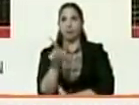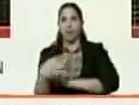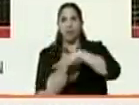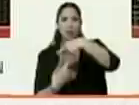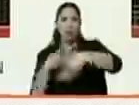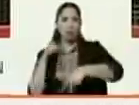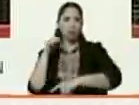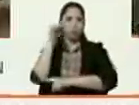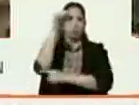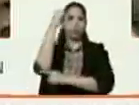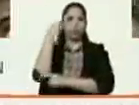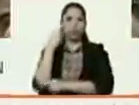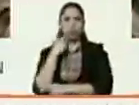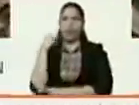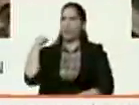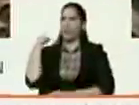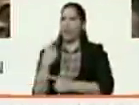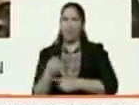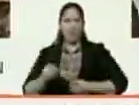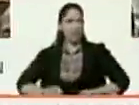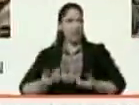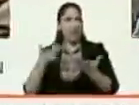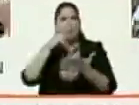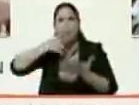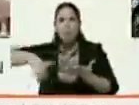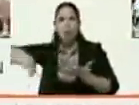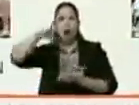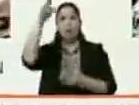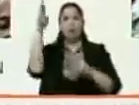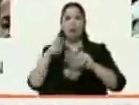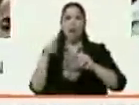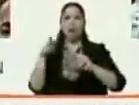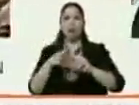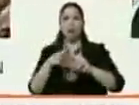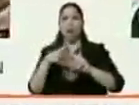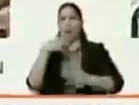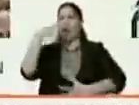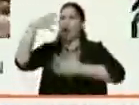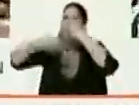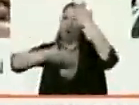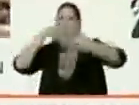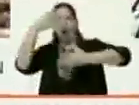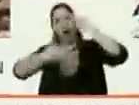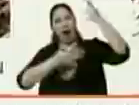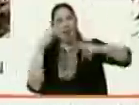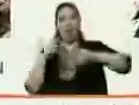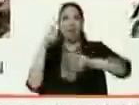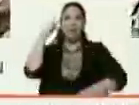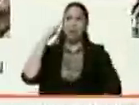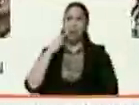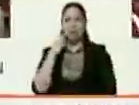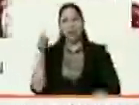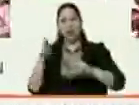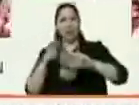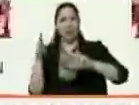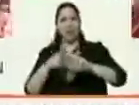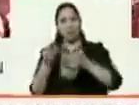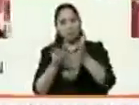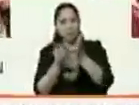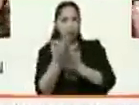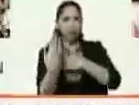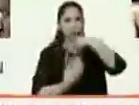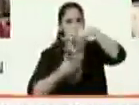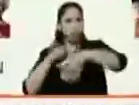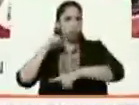Revolución Bolivariana, hay que entregársela al pueblo del Táchira, al Táchira bolivariano, al Táchira leal a la